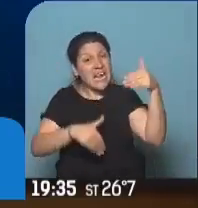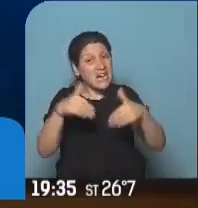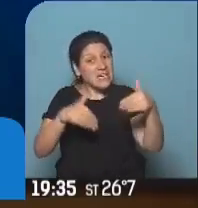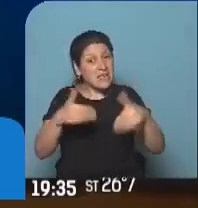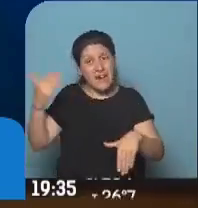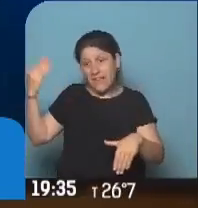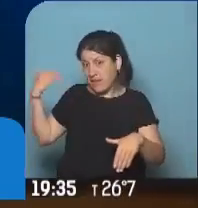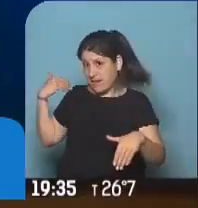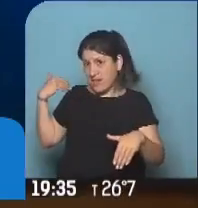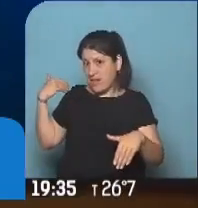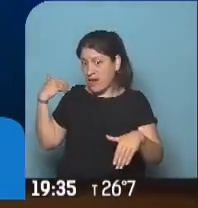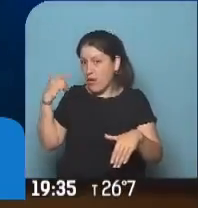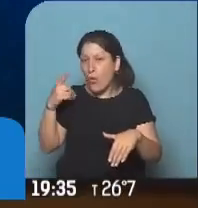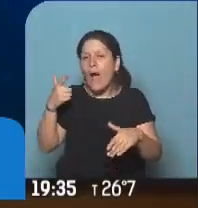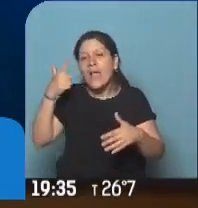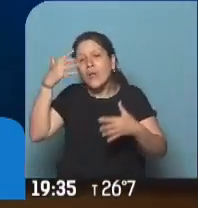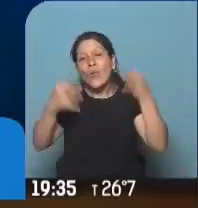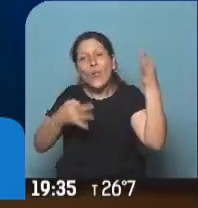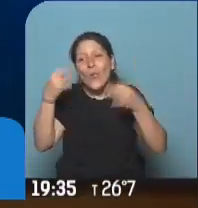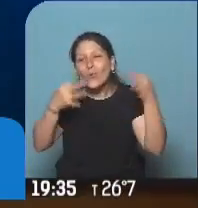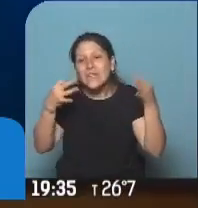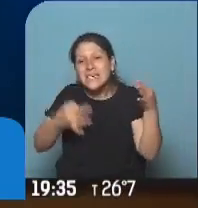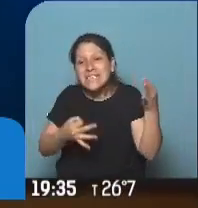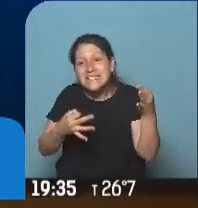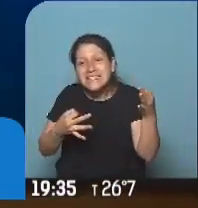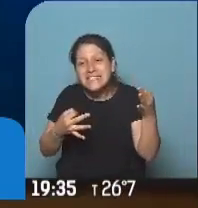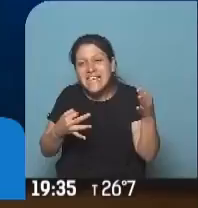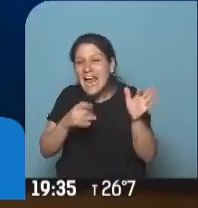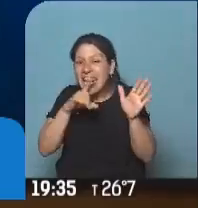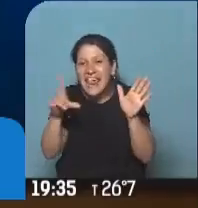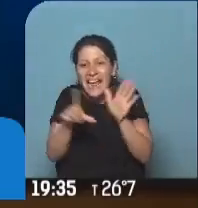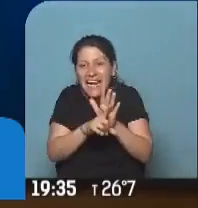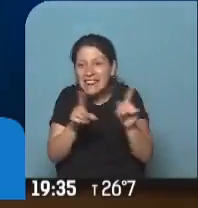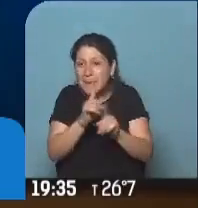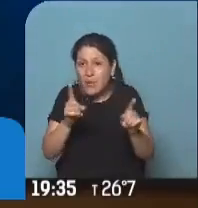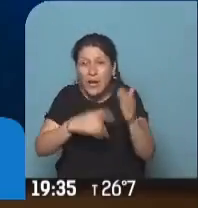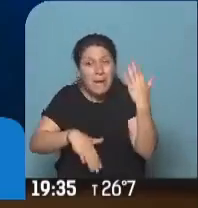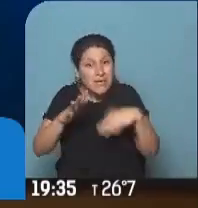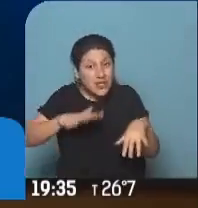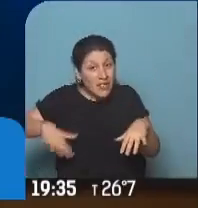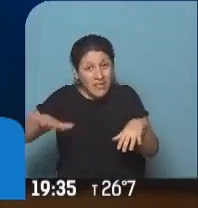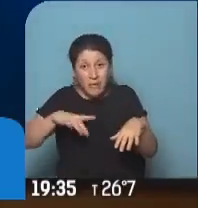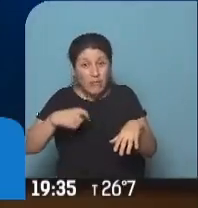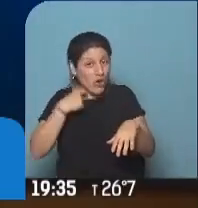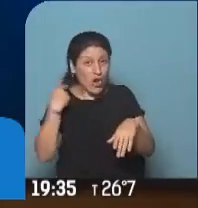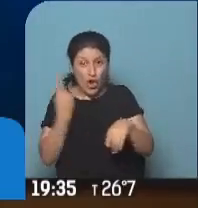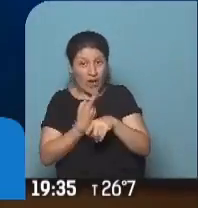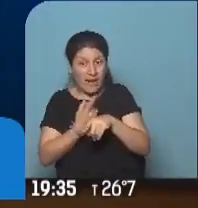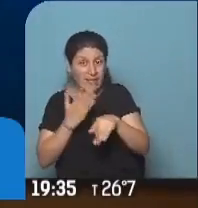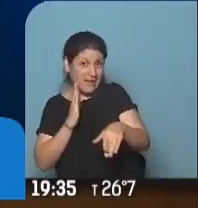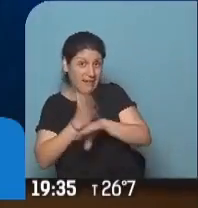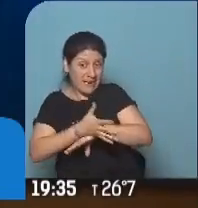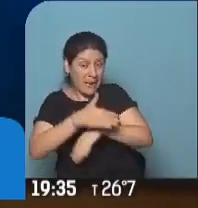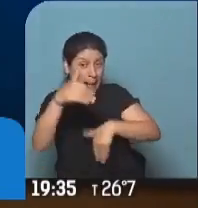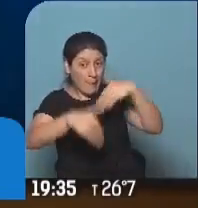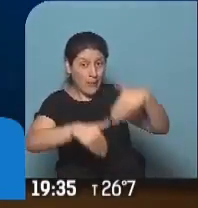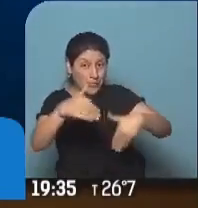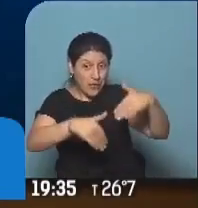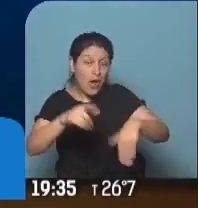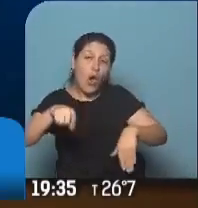ni limpias. La gran mayoría del pueblo no quiso ir a votar, y quienes fueron a votar en gran medida fueron a